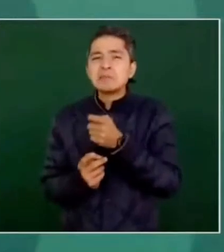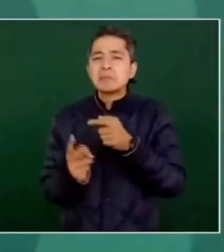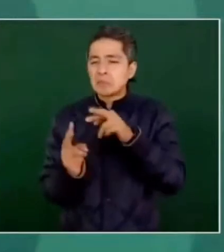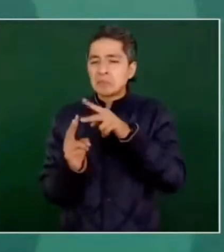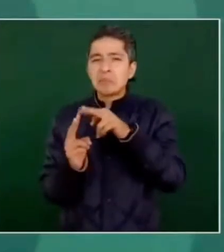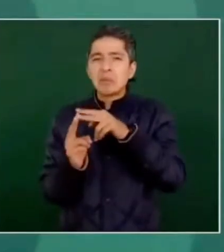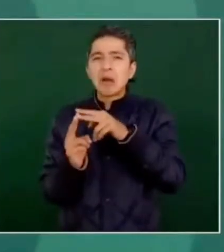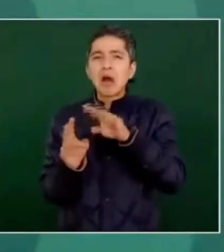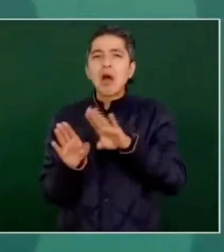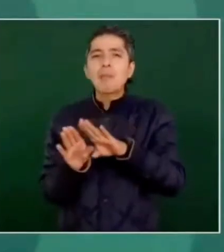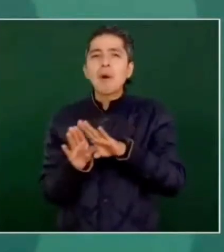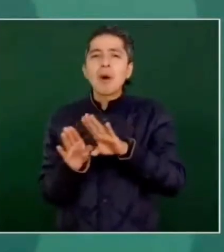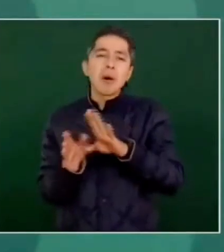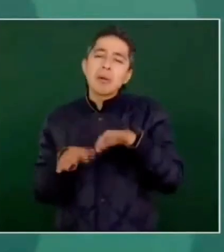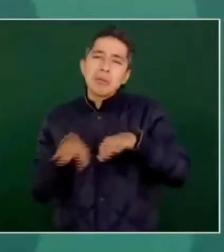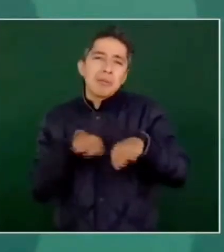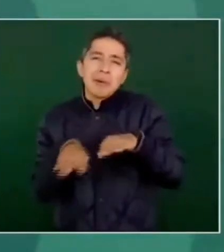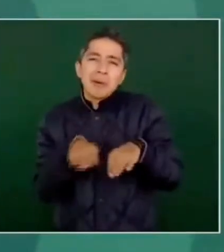empleados